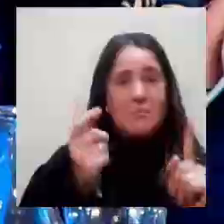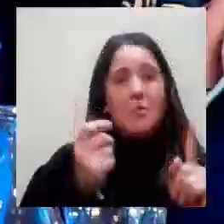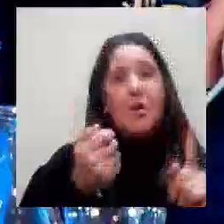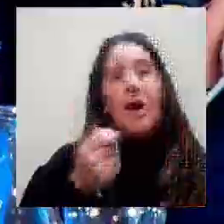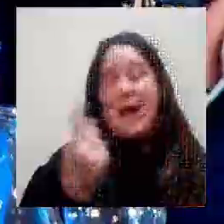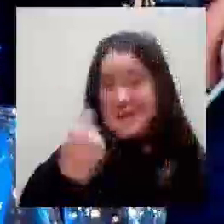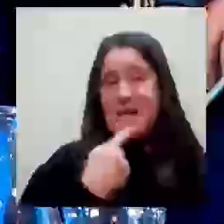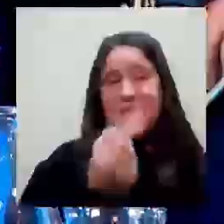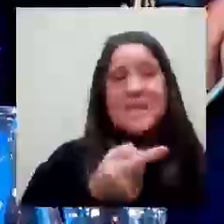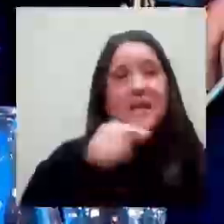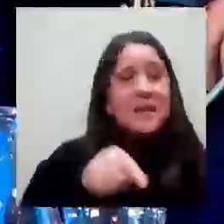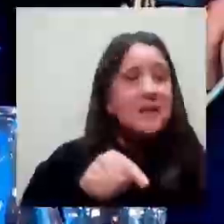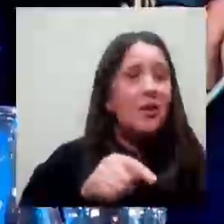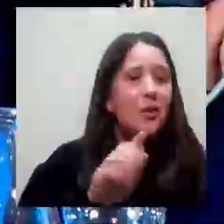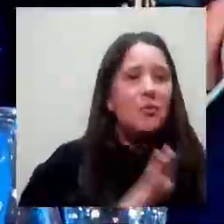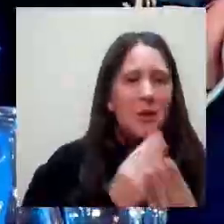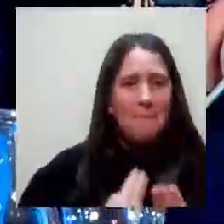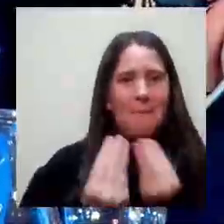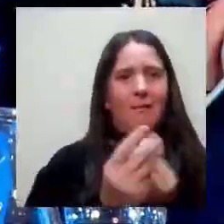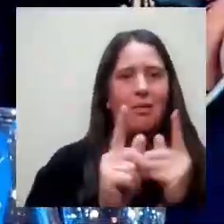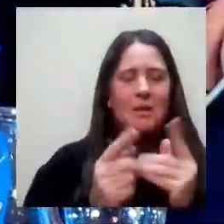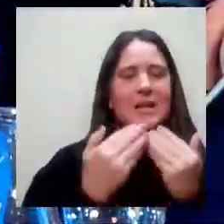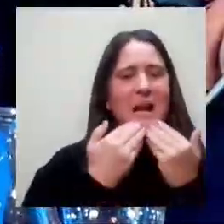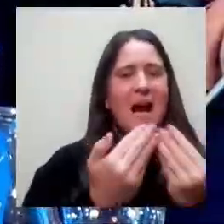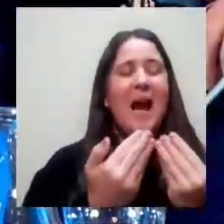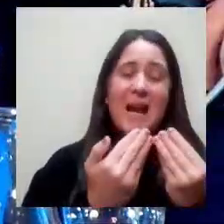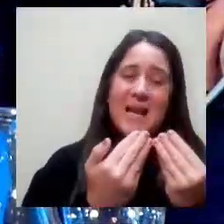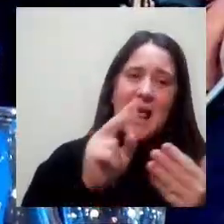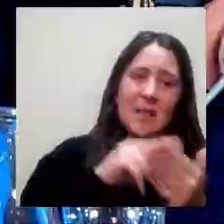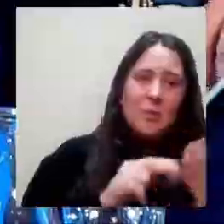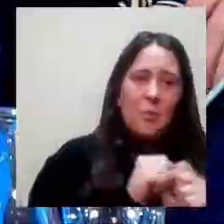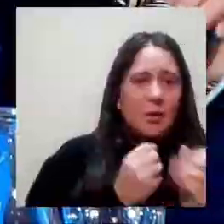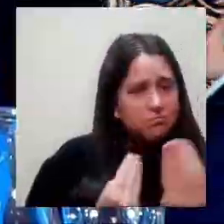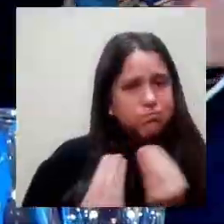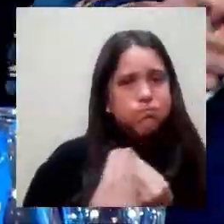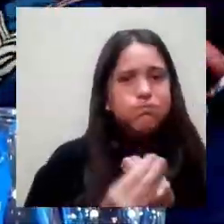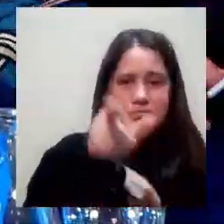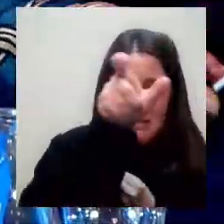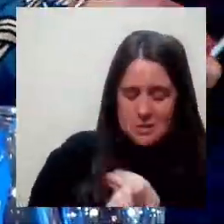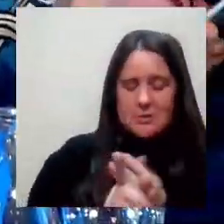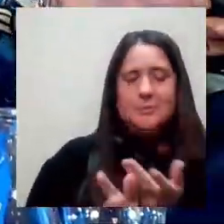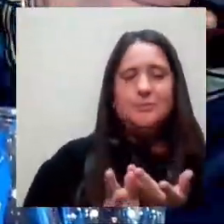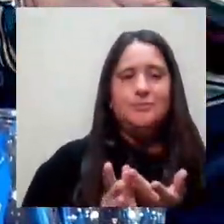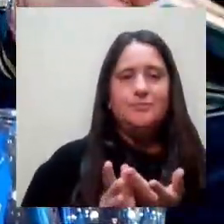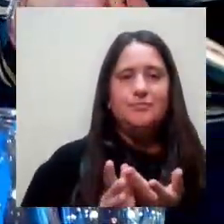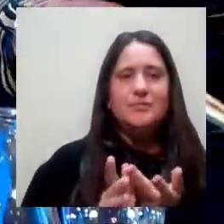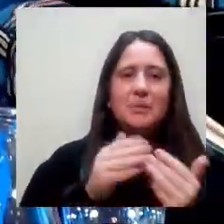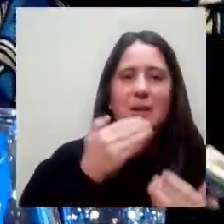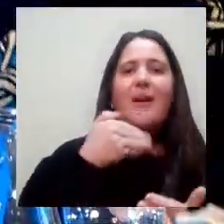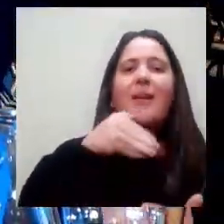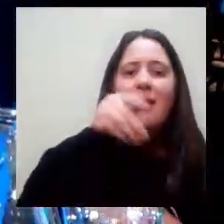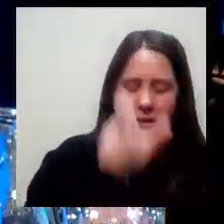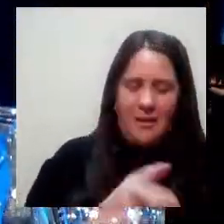también, es un acto de empatía, porque a través de la lectura me puedo poner en el lugar del otro y entender al otro y